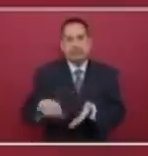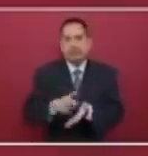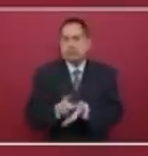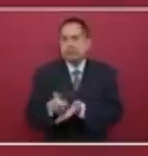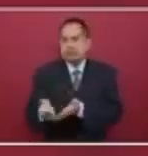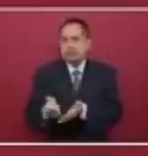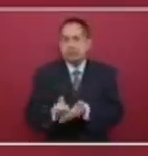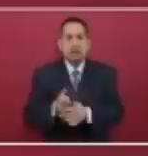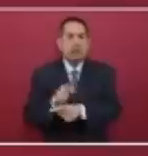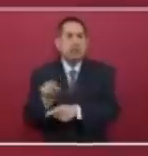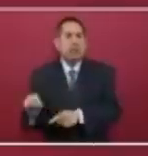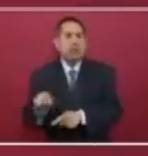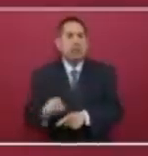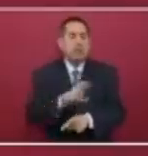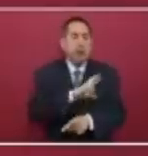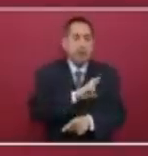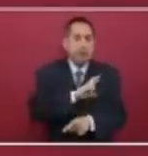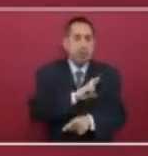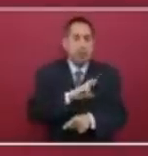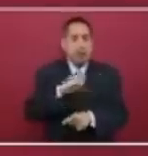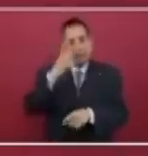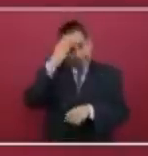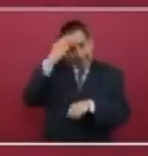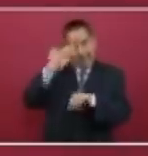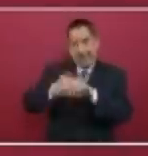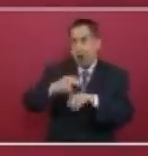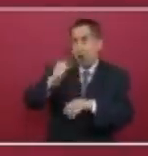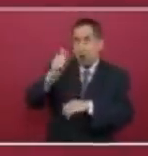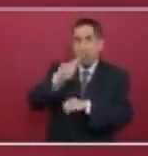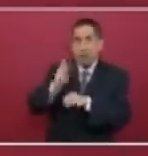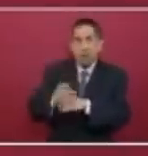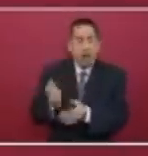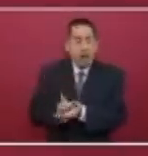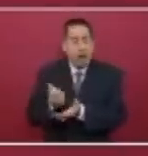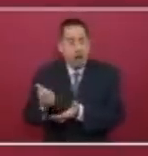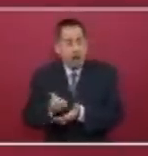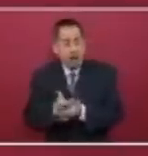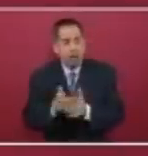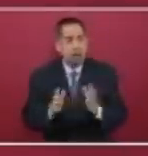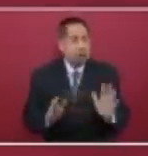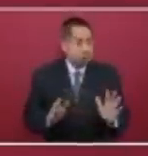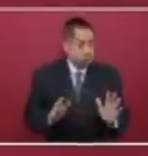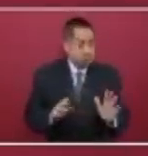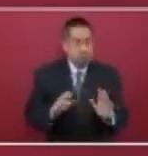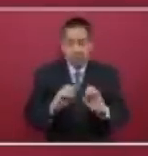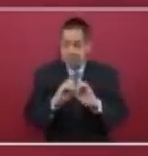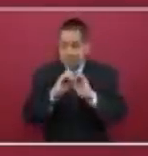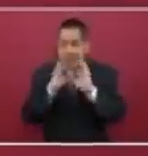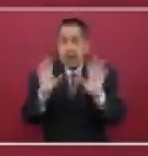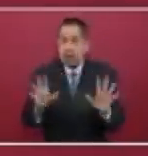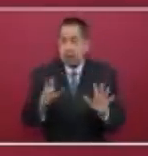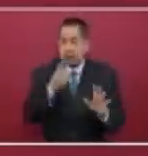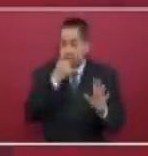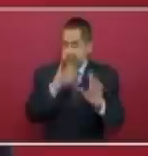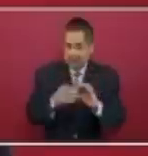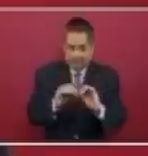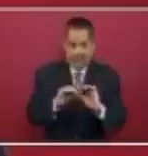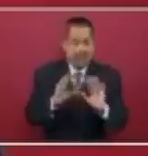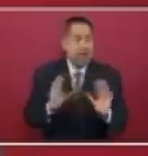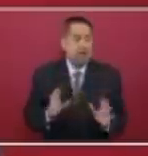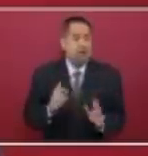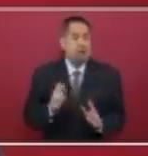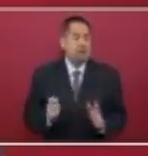particulares extranjeras esto lo digo así con toda claridad